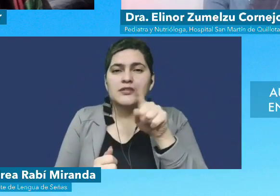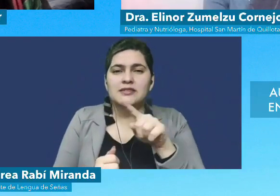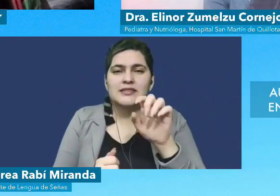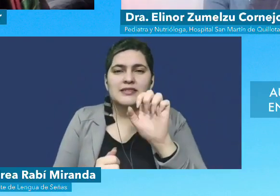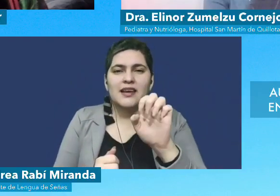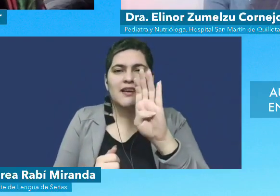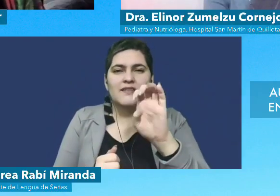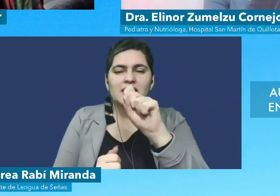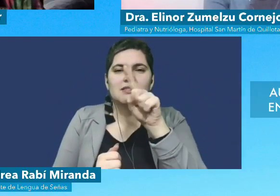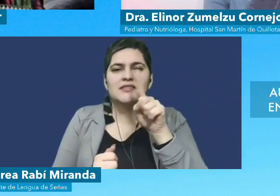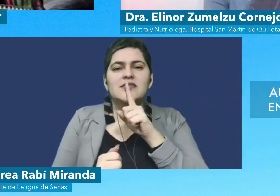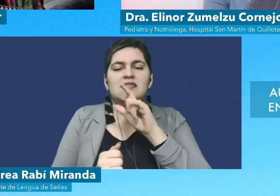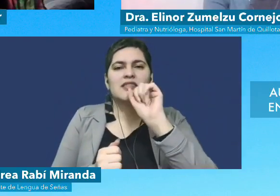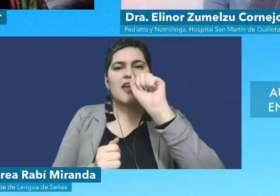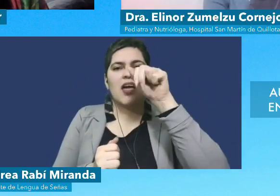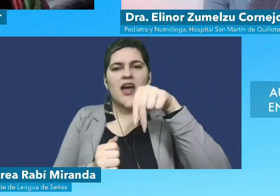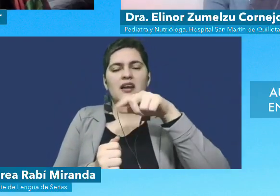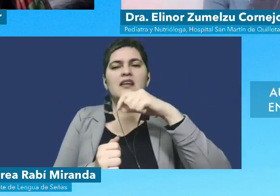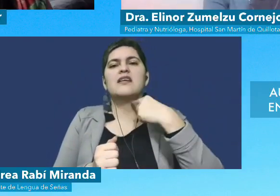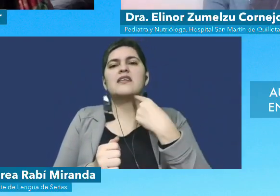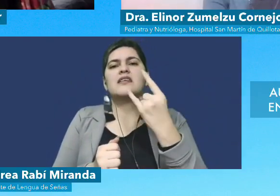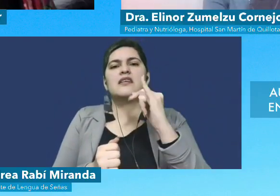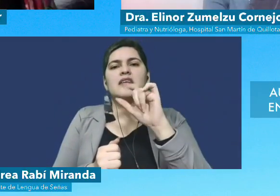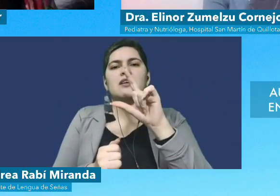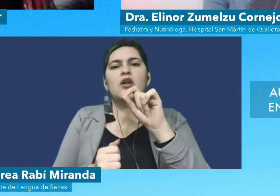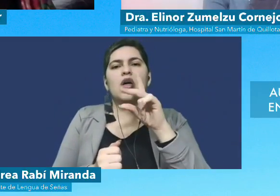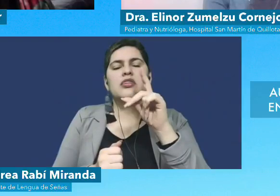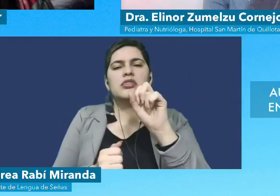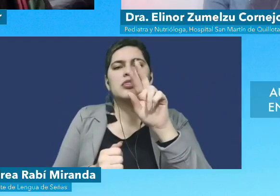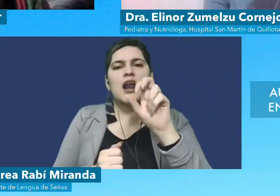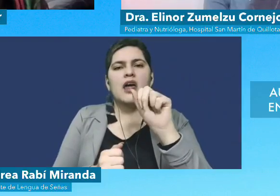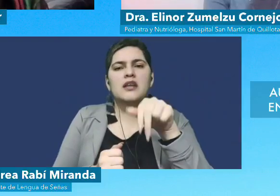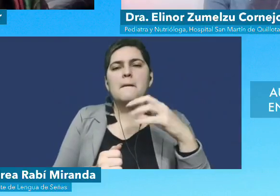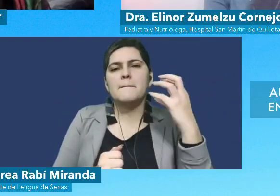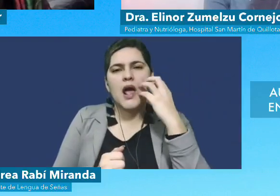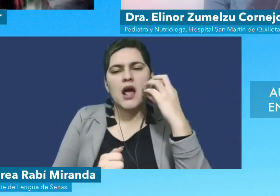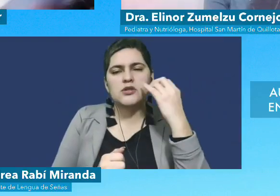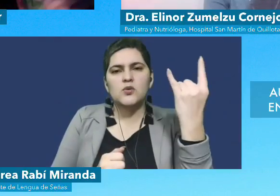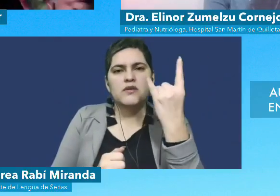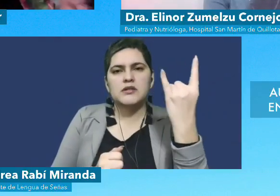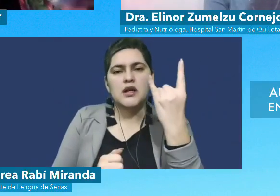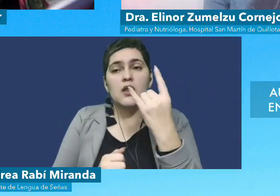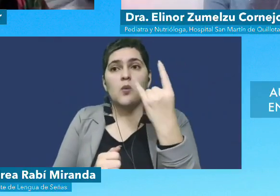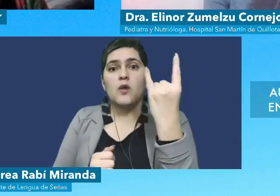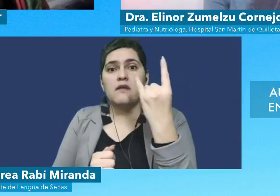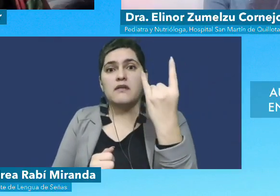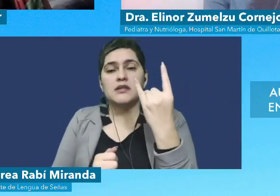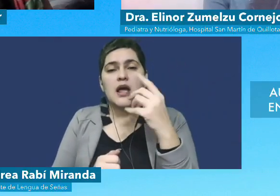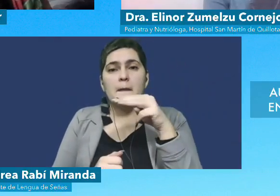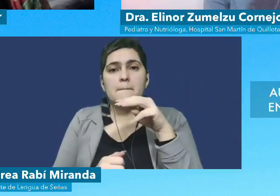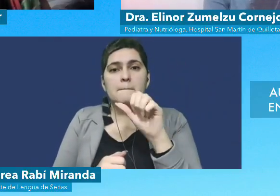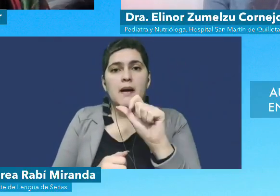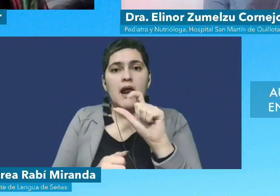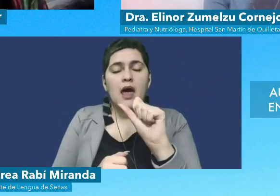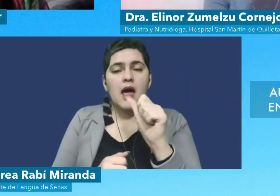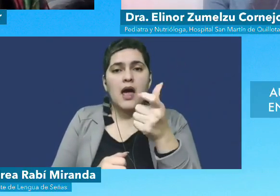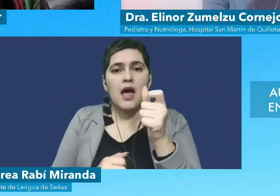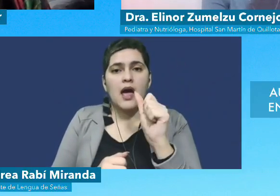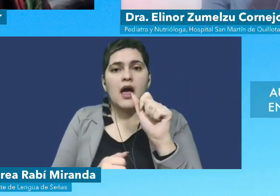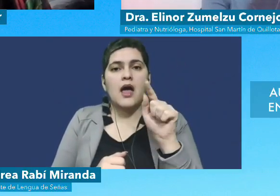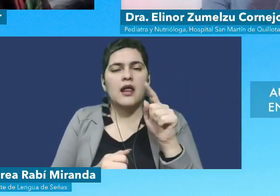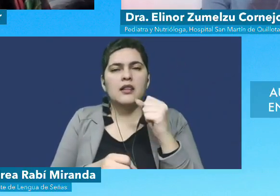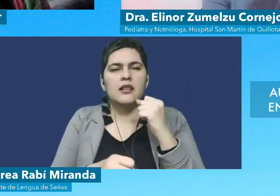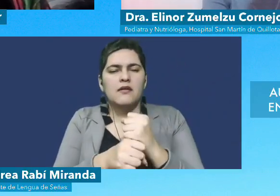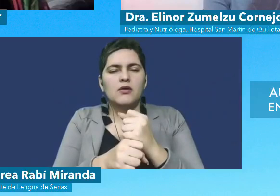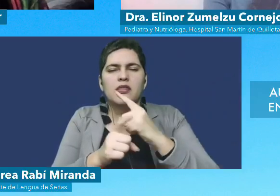terapeuta ocupacional de la Universidad de Playa Ancha y magíster en atención temprana de la Universidad de Málaga, abordando todo este trabajo multidisciplinario, global,